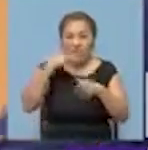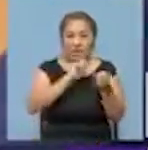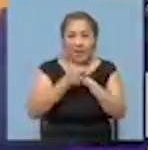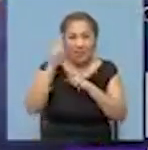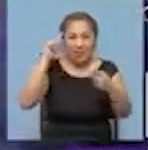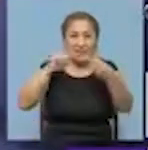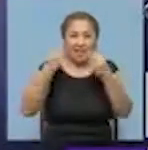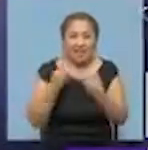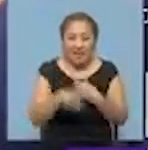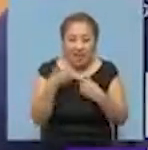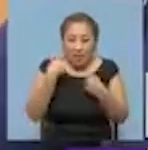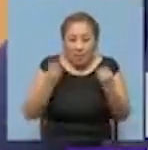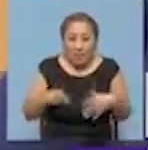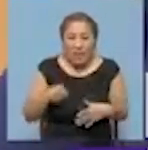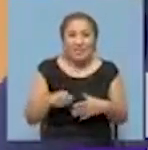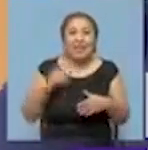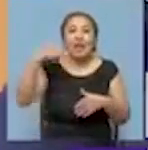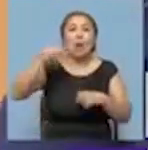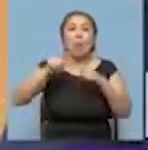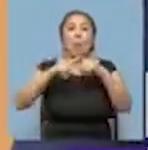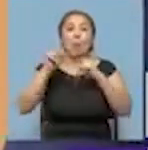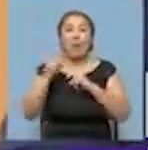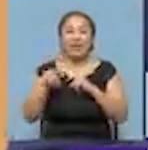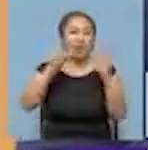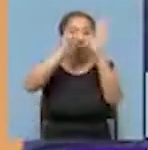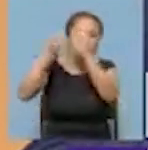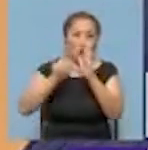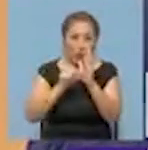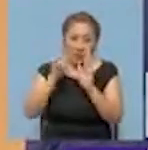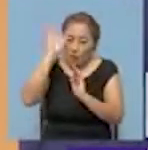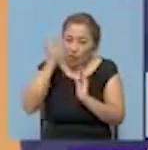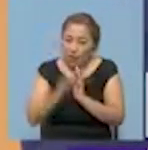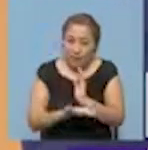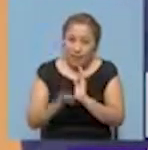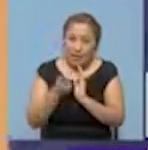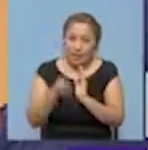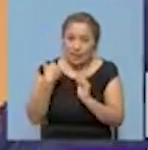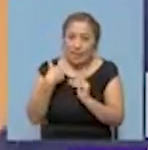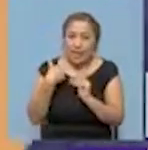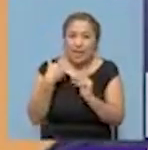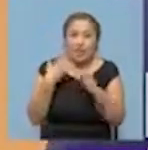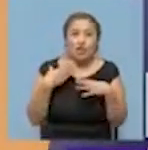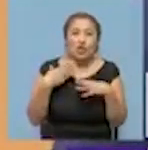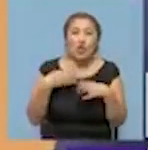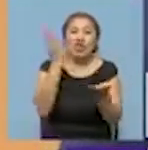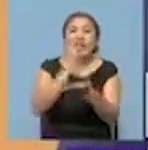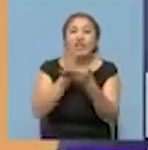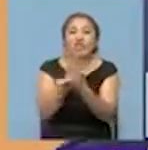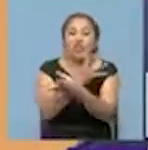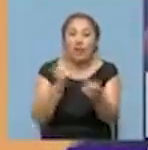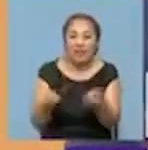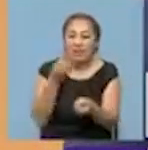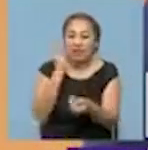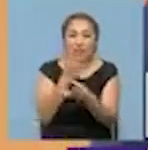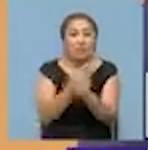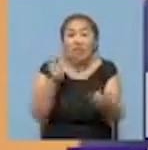de ir implementando el marxismo en todos nuestros países que por supuesto como sabéis que implica una abolición de tus derechos y garantías ya